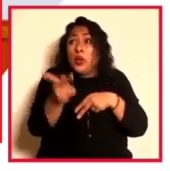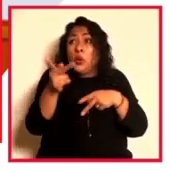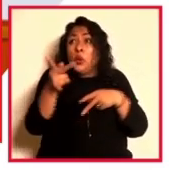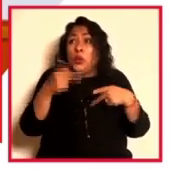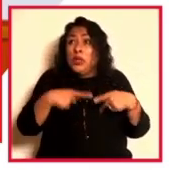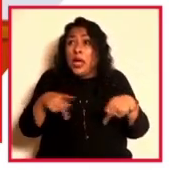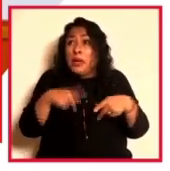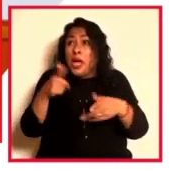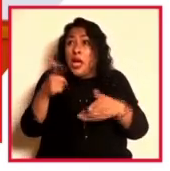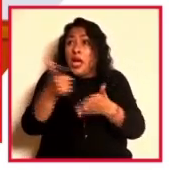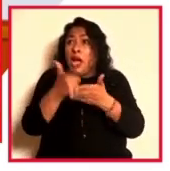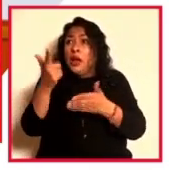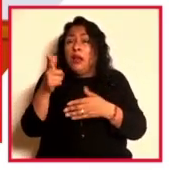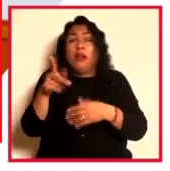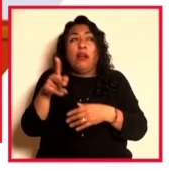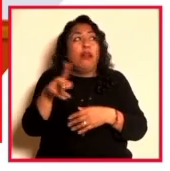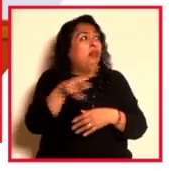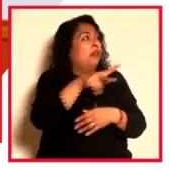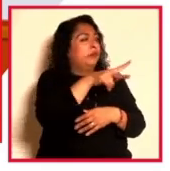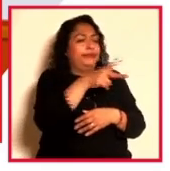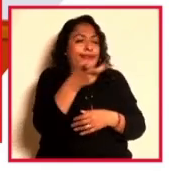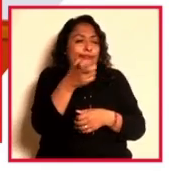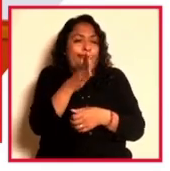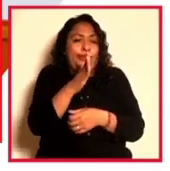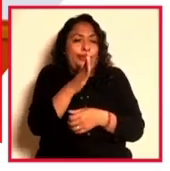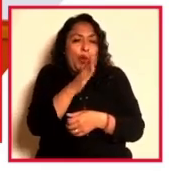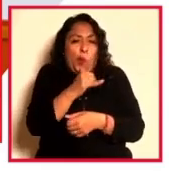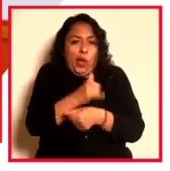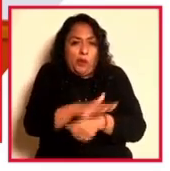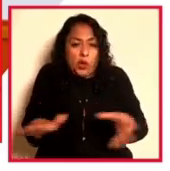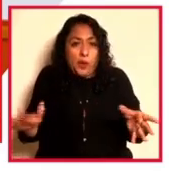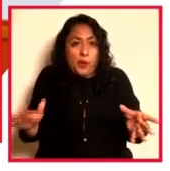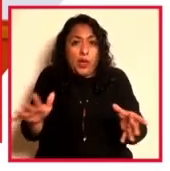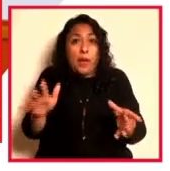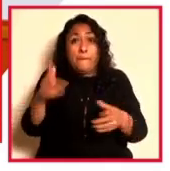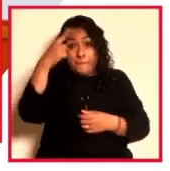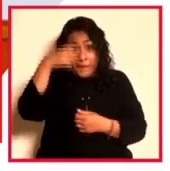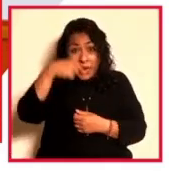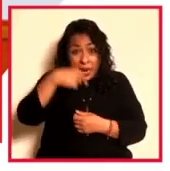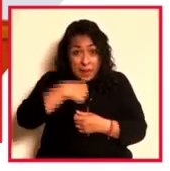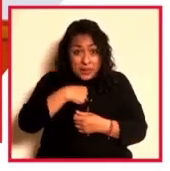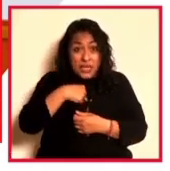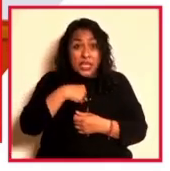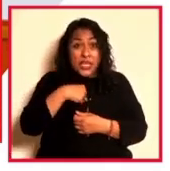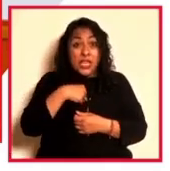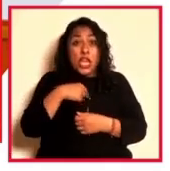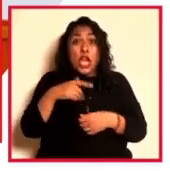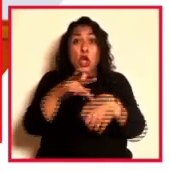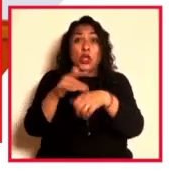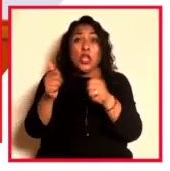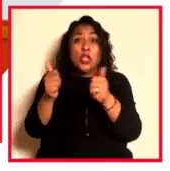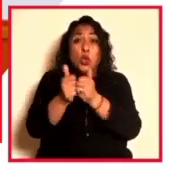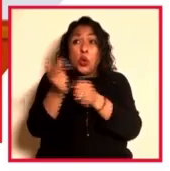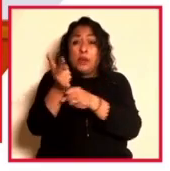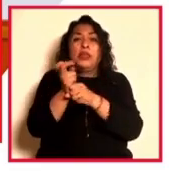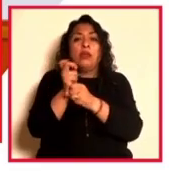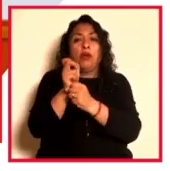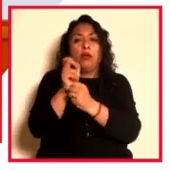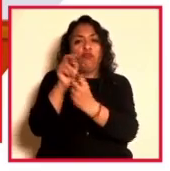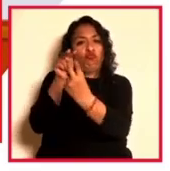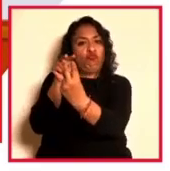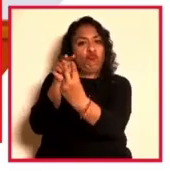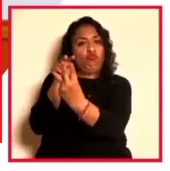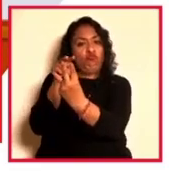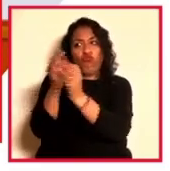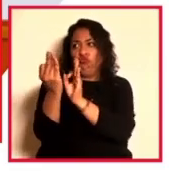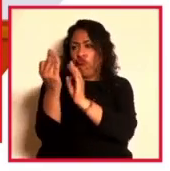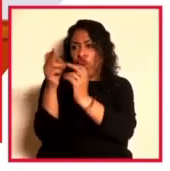en la casa eso no no puede ser el contacto para mí el contacto con mi invitado es de los ojos a los ojos estamos juntos